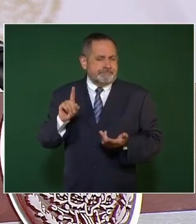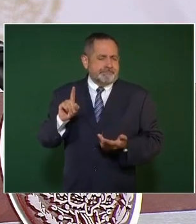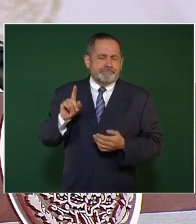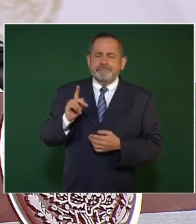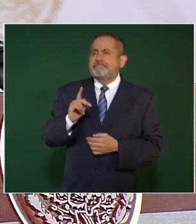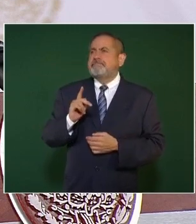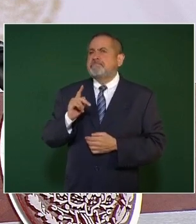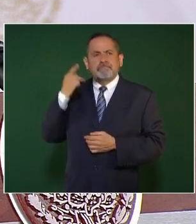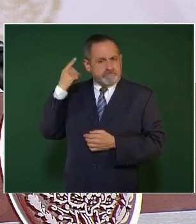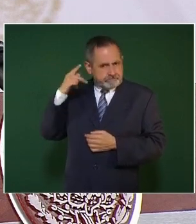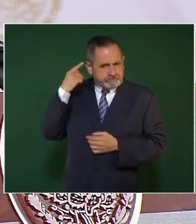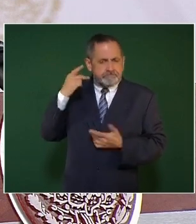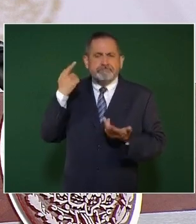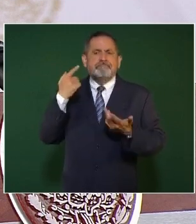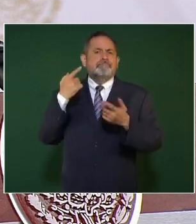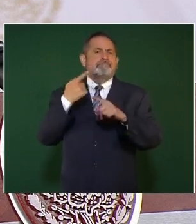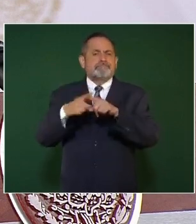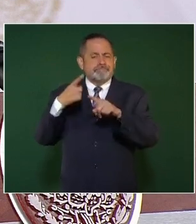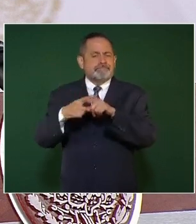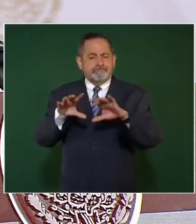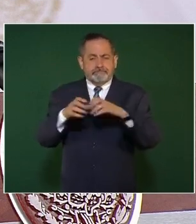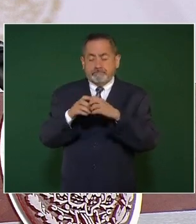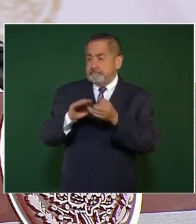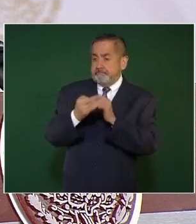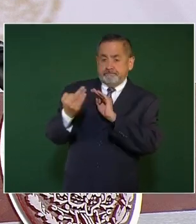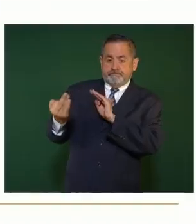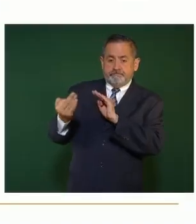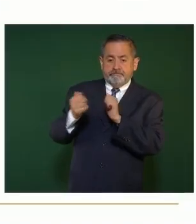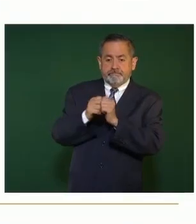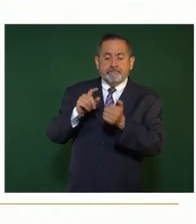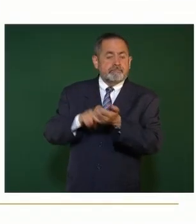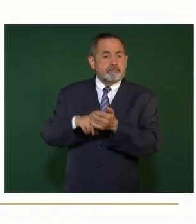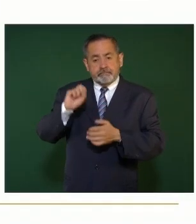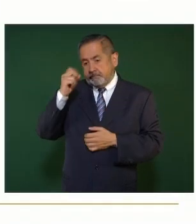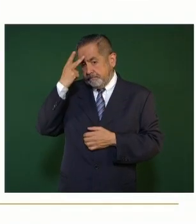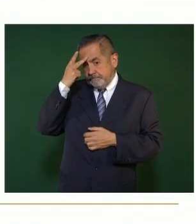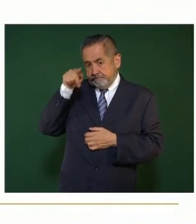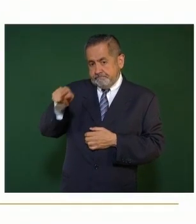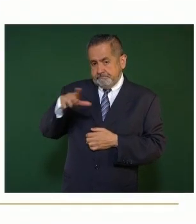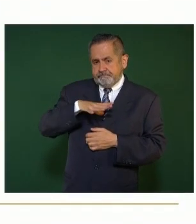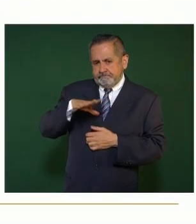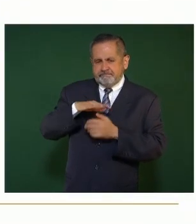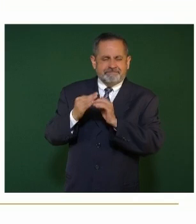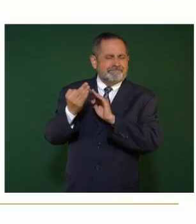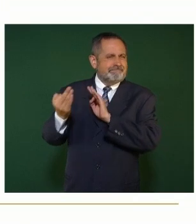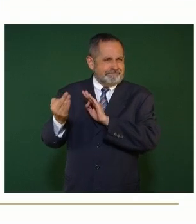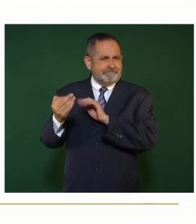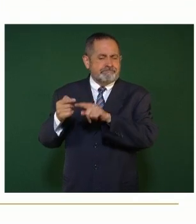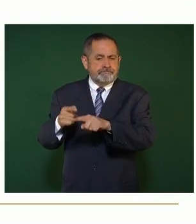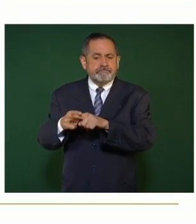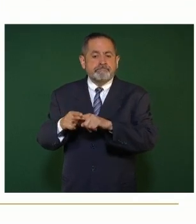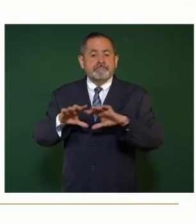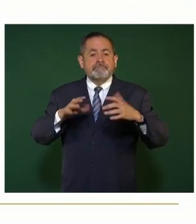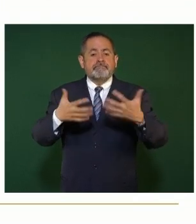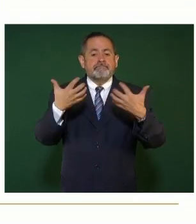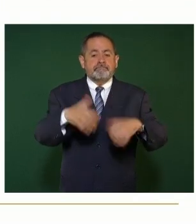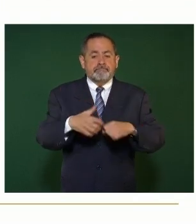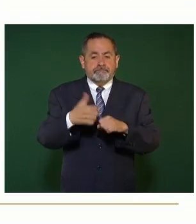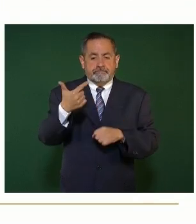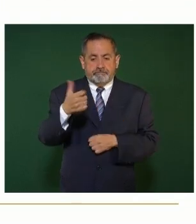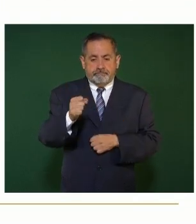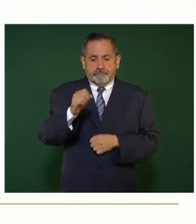entre otros, pero sobre todo aquí cerca en el estado de San Luis Potosí, donde Gasificadora del Golfo dio el